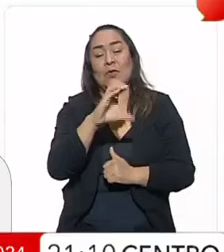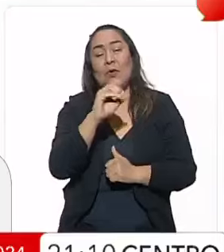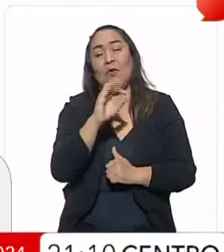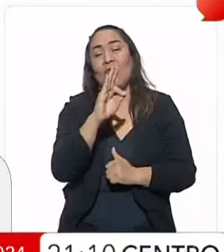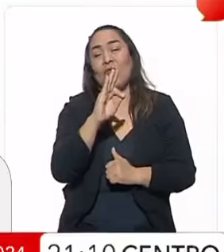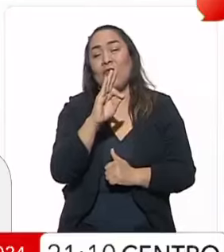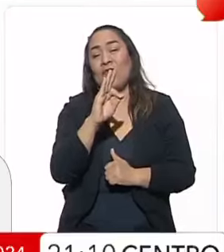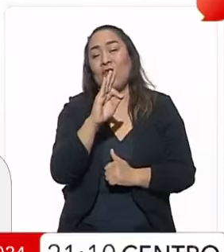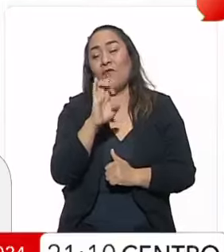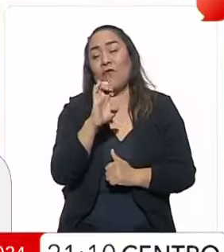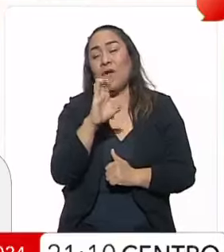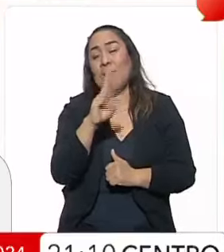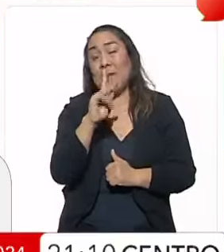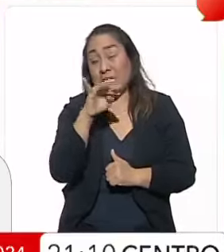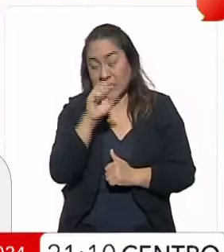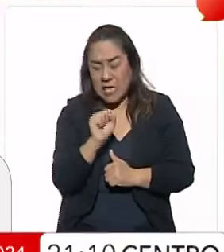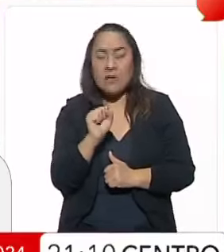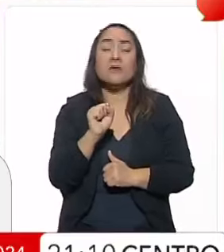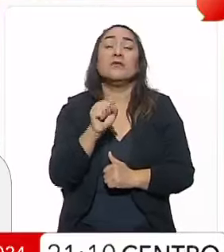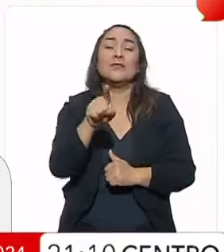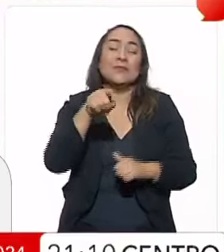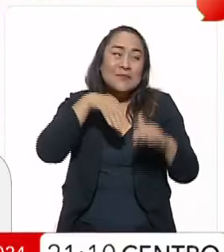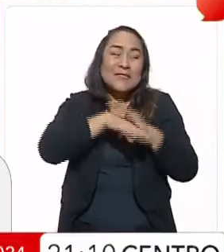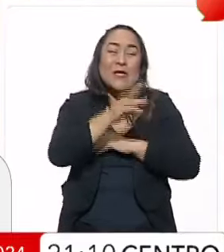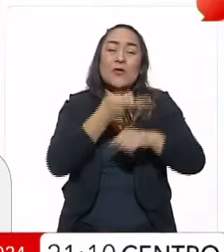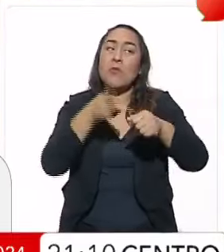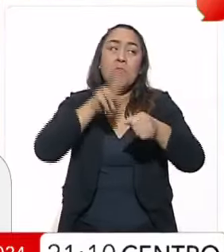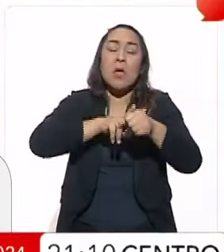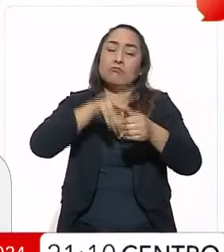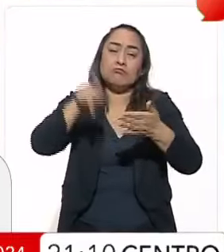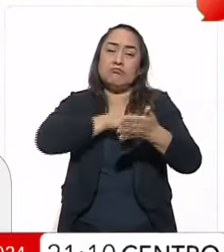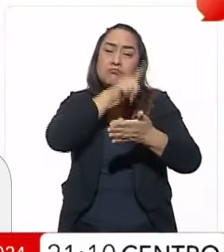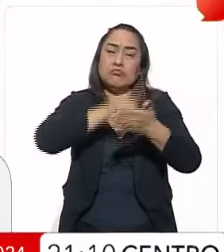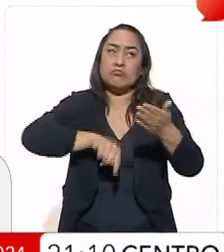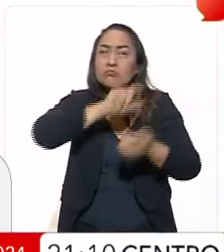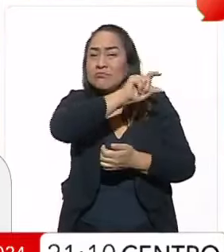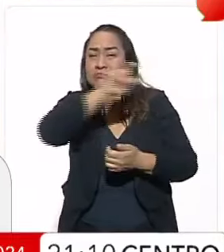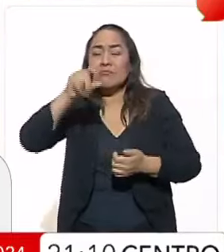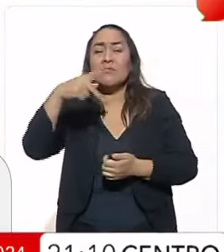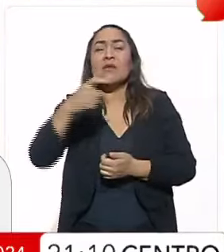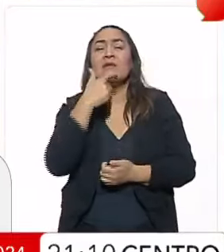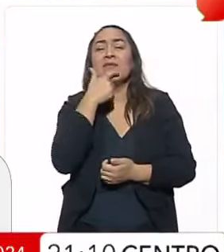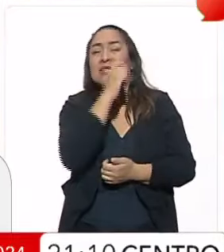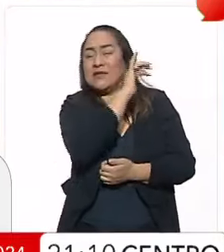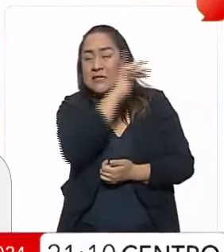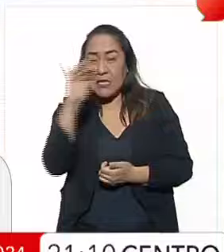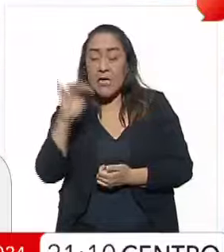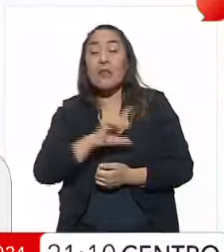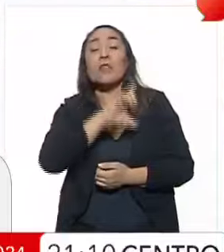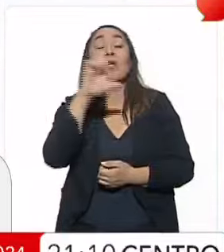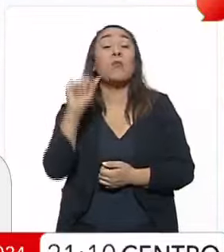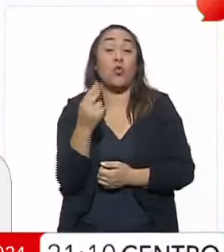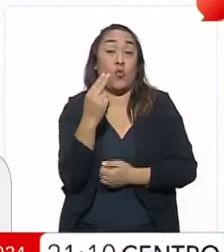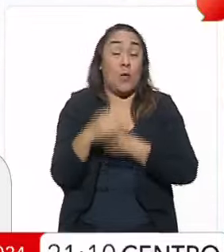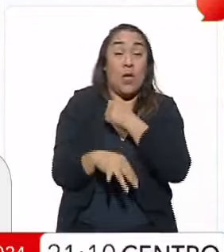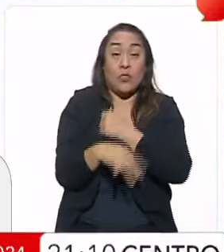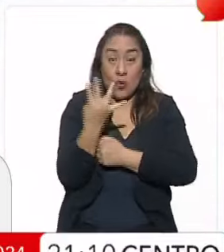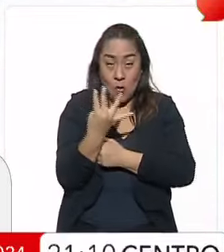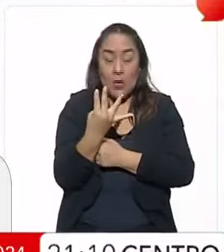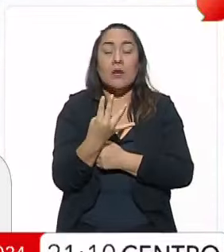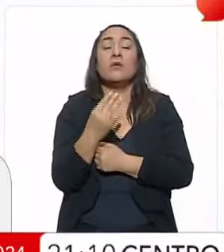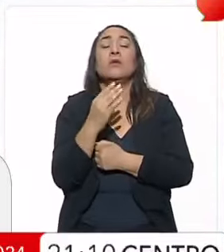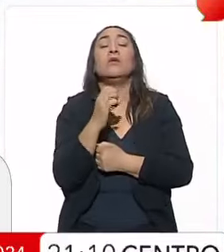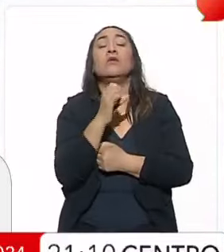Riesgos Sanitarios, la COFEPRIS, suspendió el consultorio Neuropsychology Clinic Marilyn Cot. Y el 14 de noviembre, la